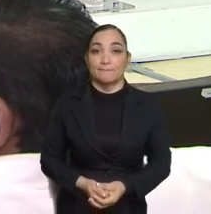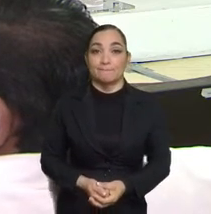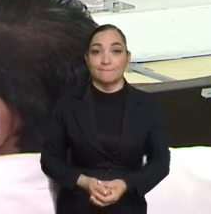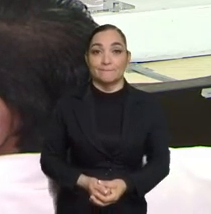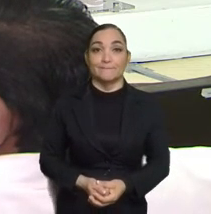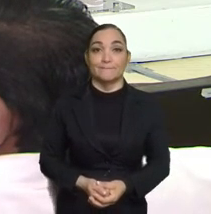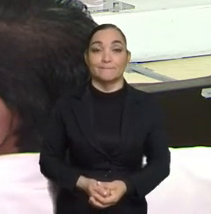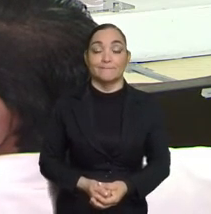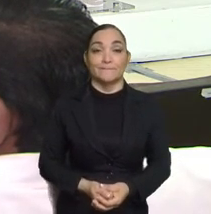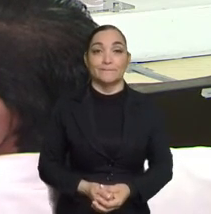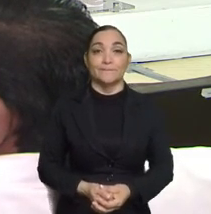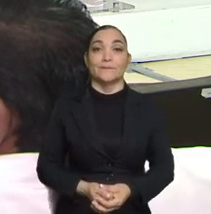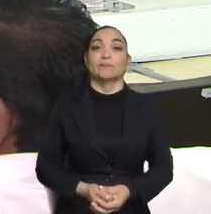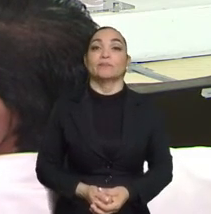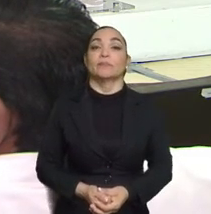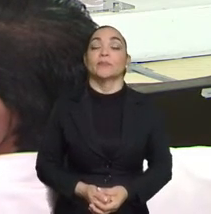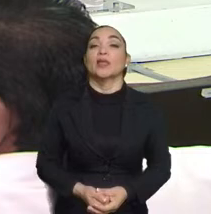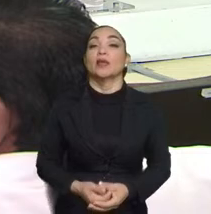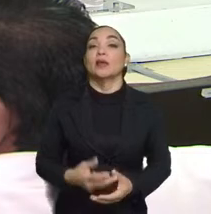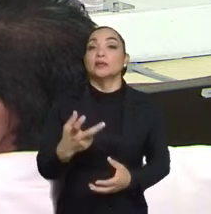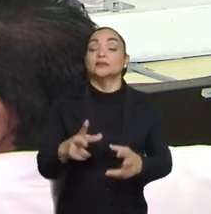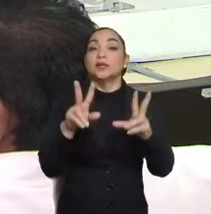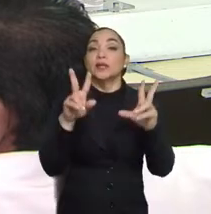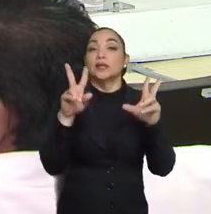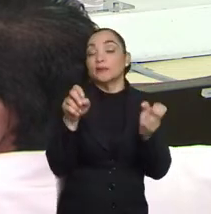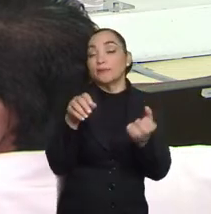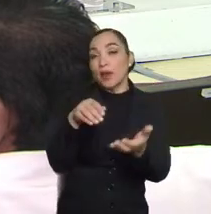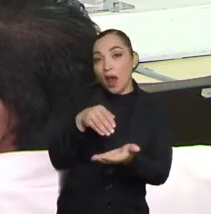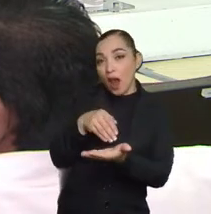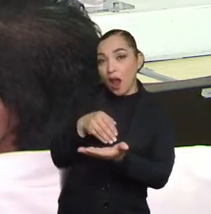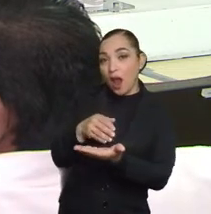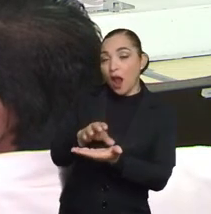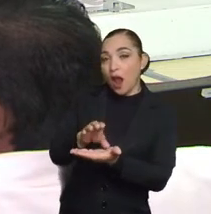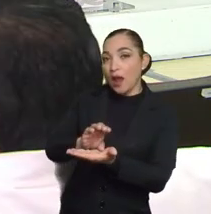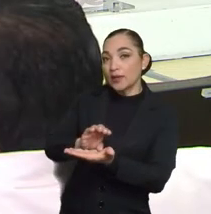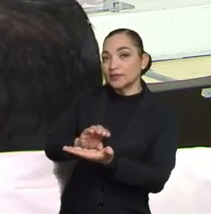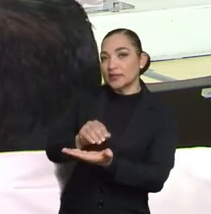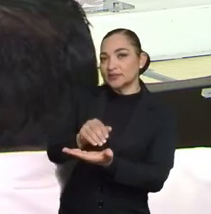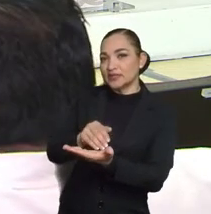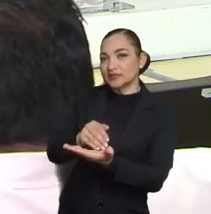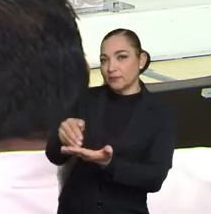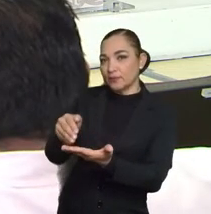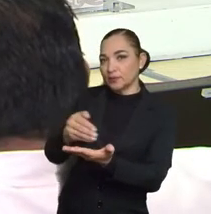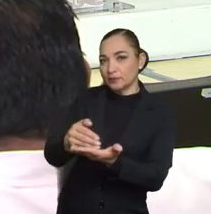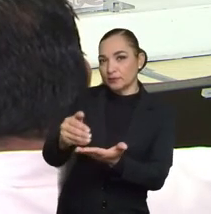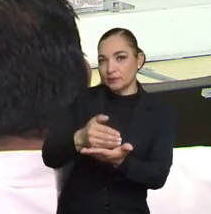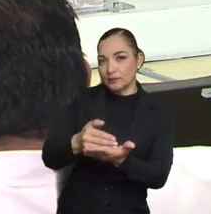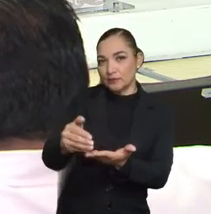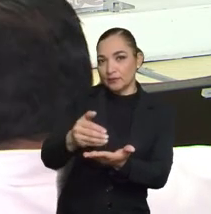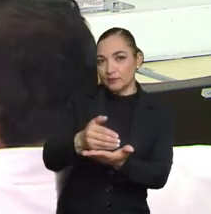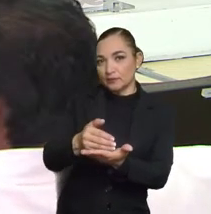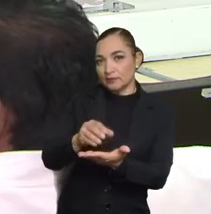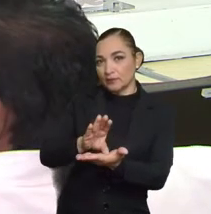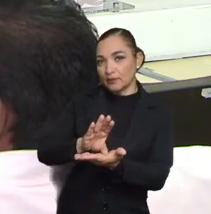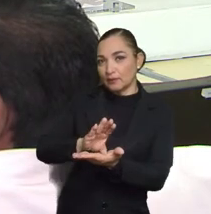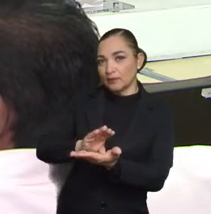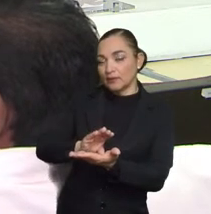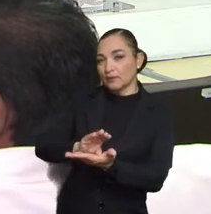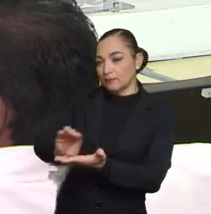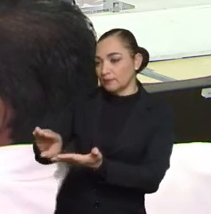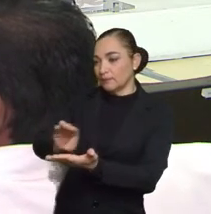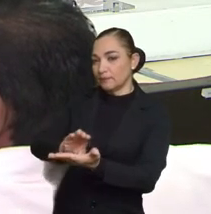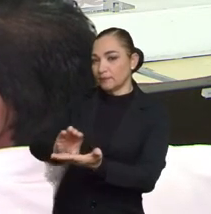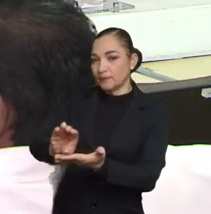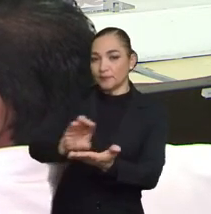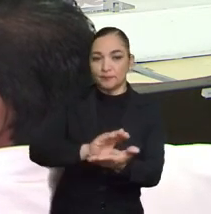Gracias, buenos días. Ese es el tema del abono que, si yo no lo recuerdo, en las sesiones anteriores, solamente va a aplicar para 3 o 4 años,